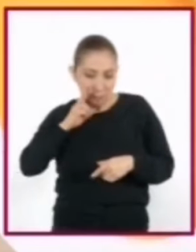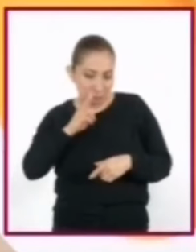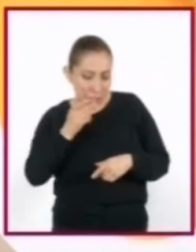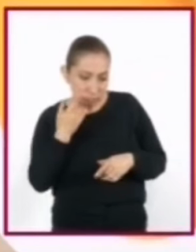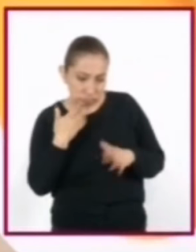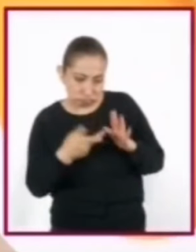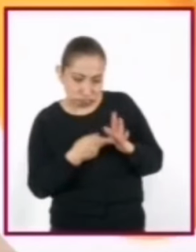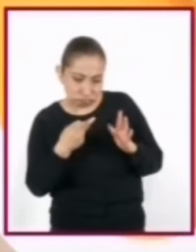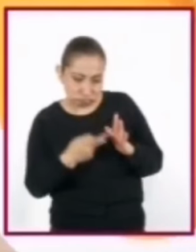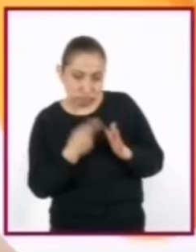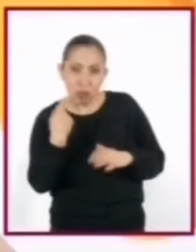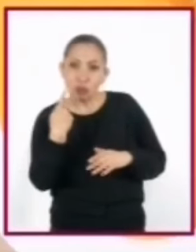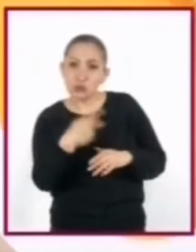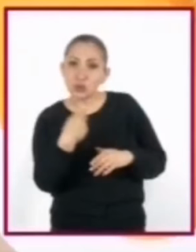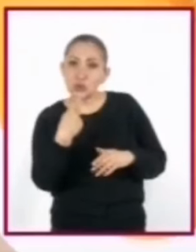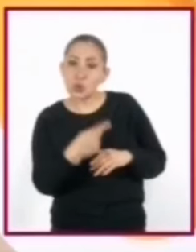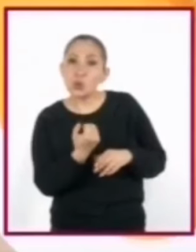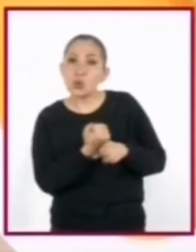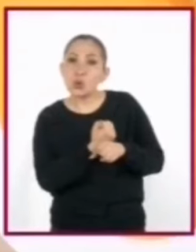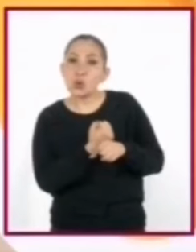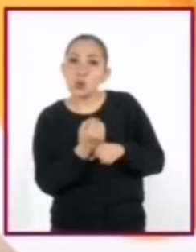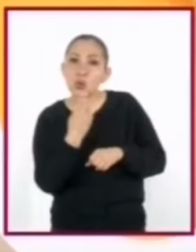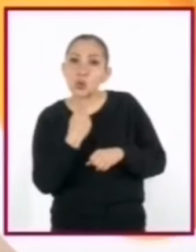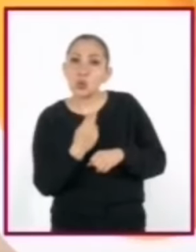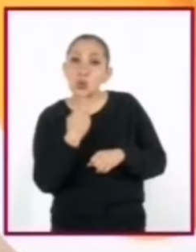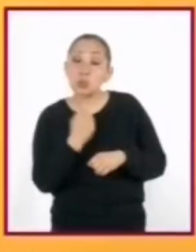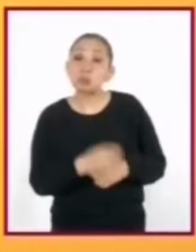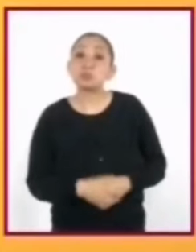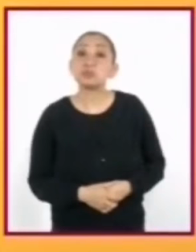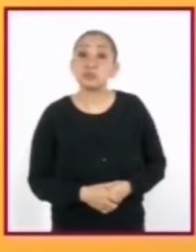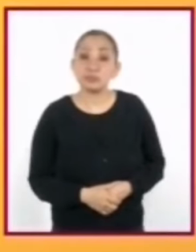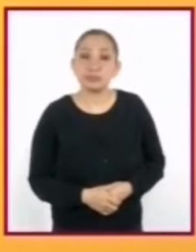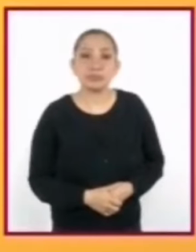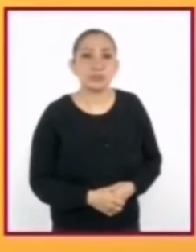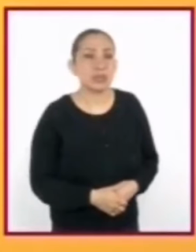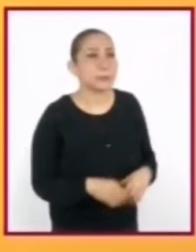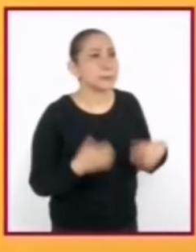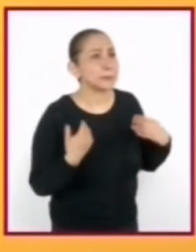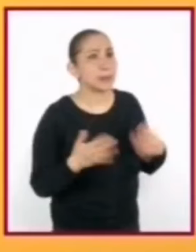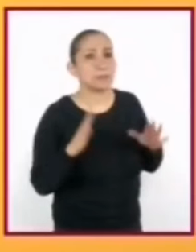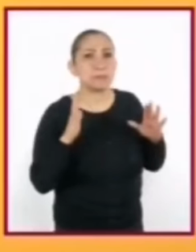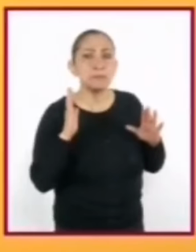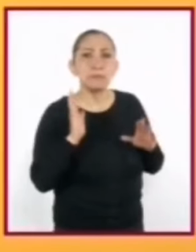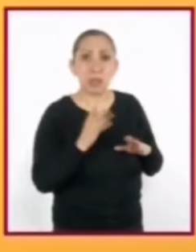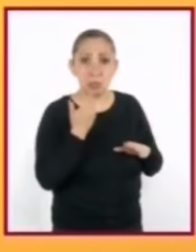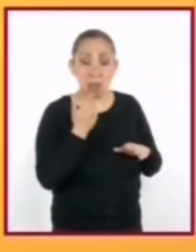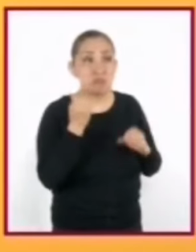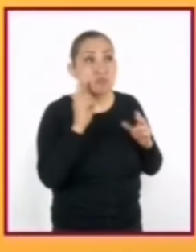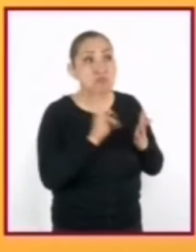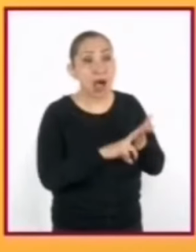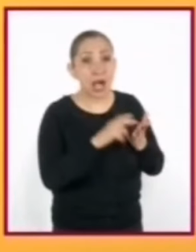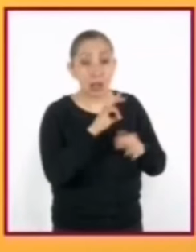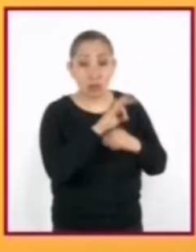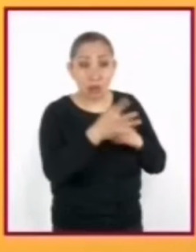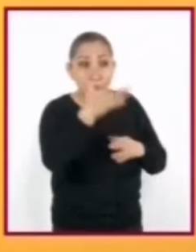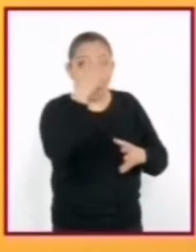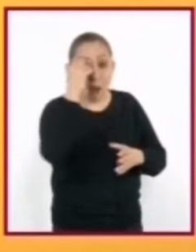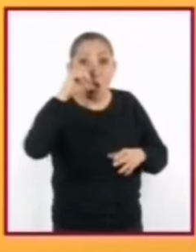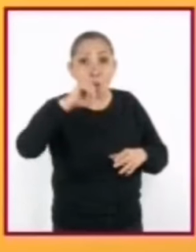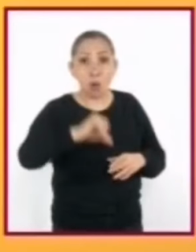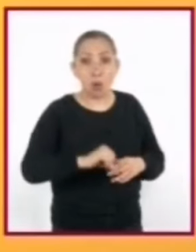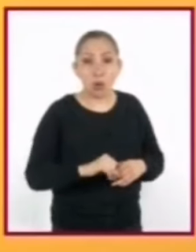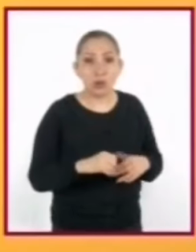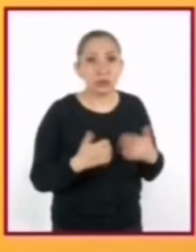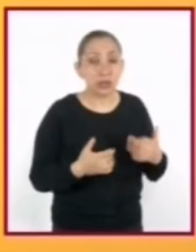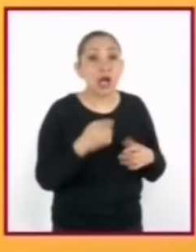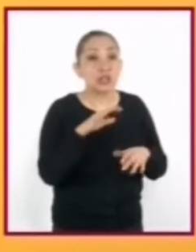monitorear permanentemente sus niveles de glucosa. Me ha parecido muy enriquecedor todo lo que aprendimos el día